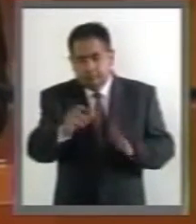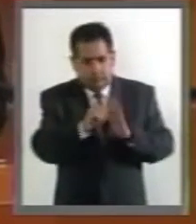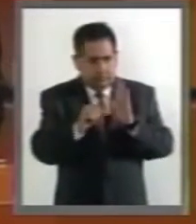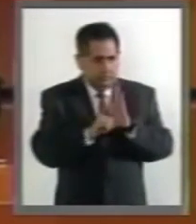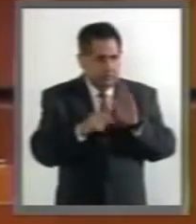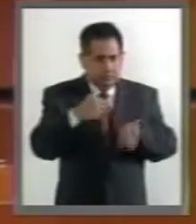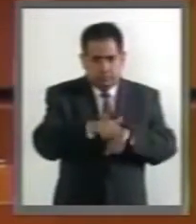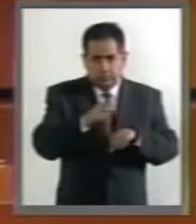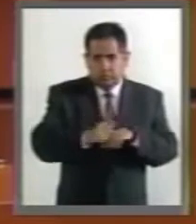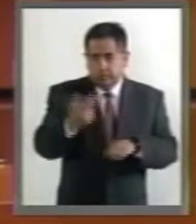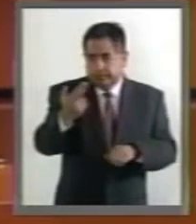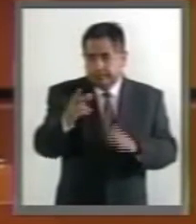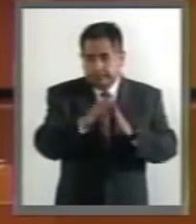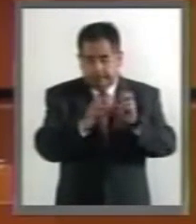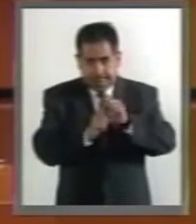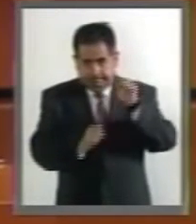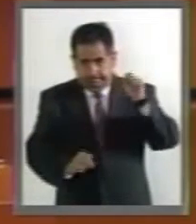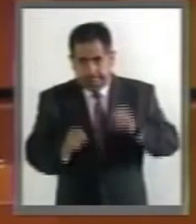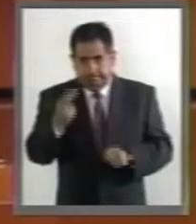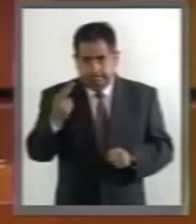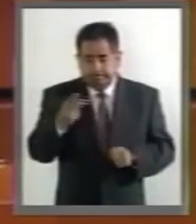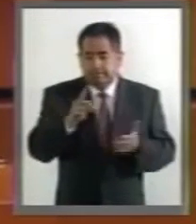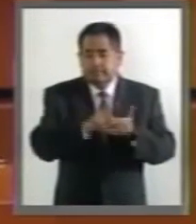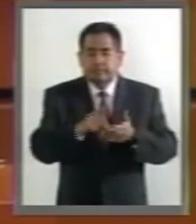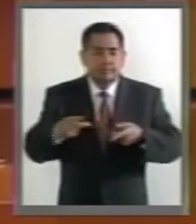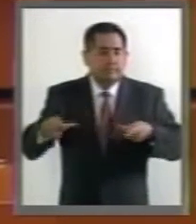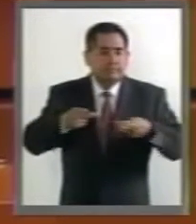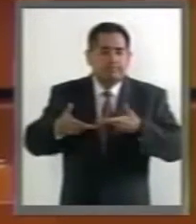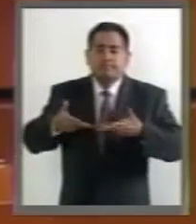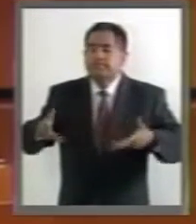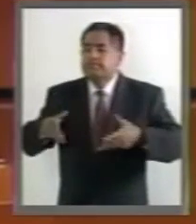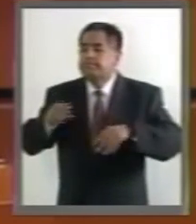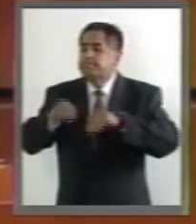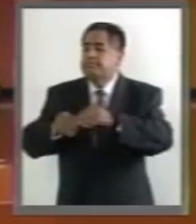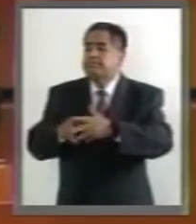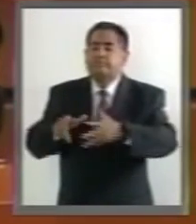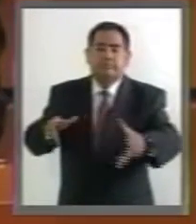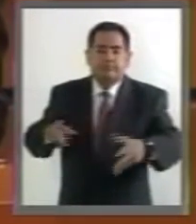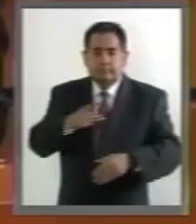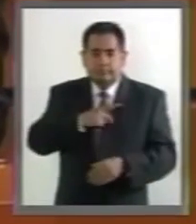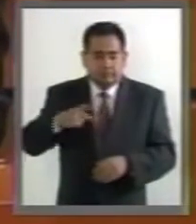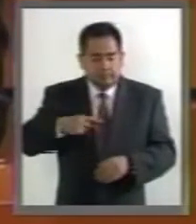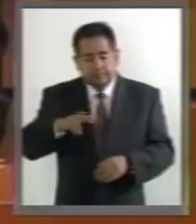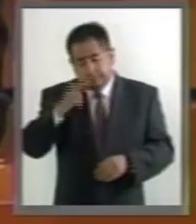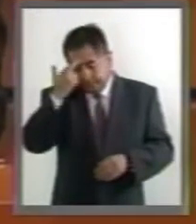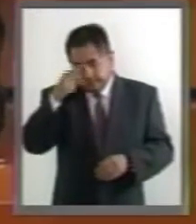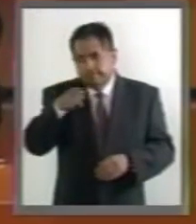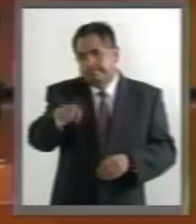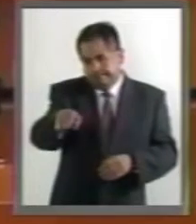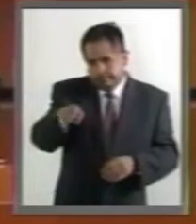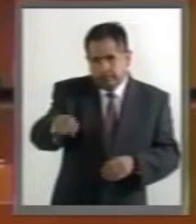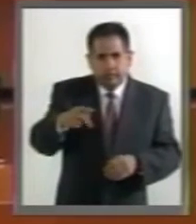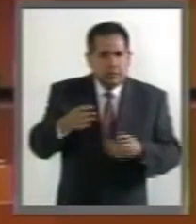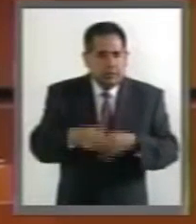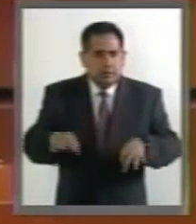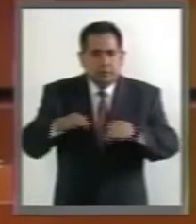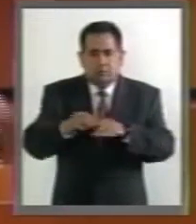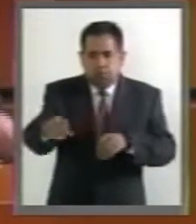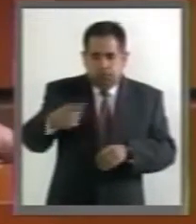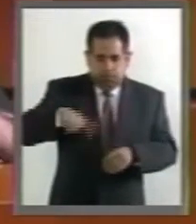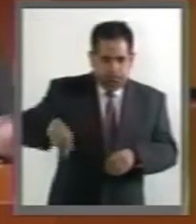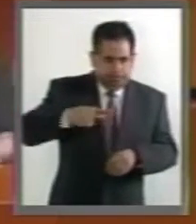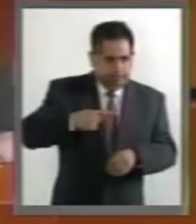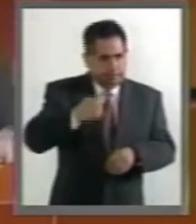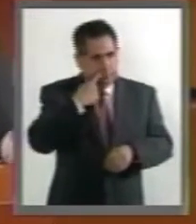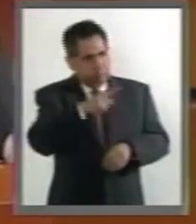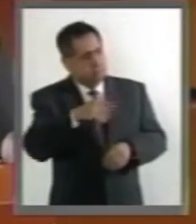ley fundamental, la Planeación Democrática Nacional debe recoger las aspiraciones y las demandas de la